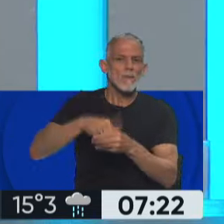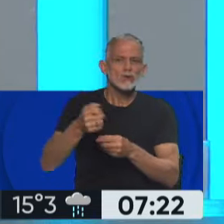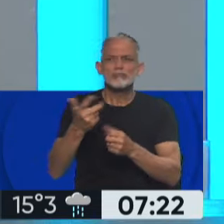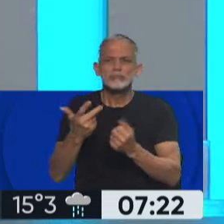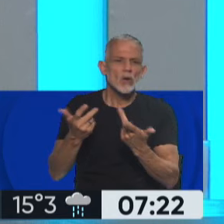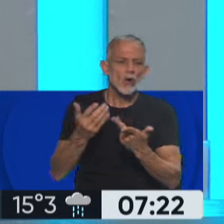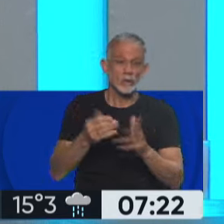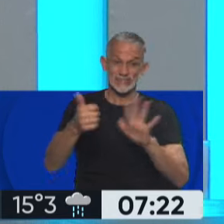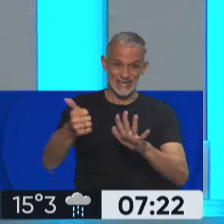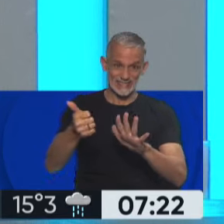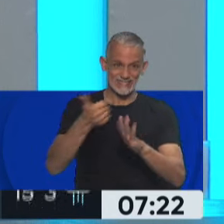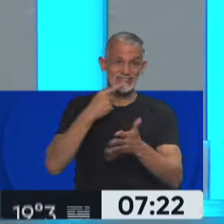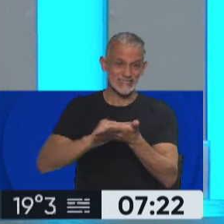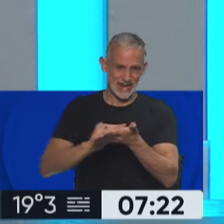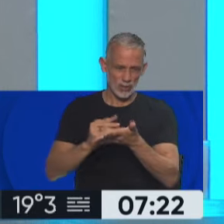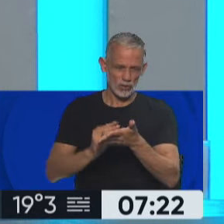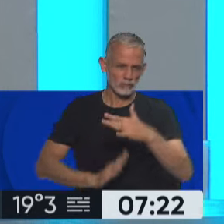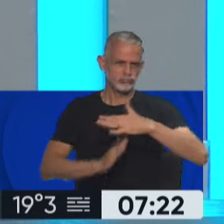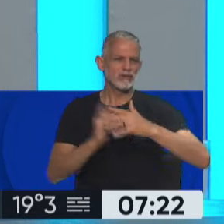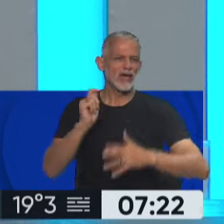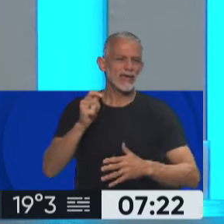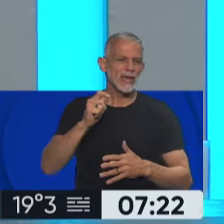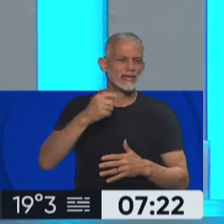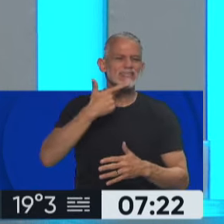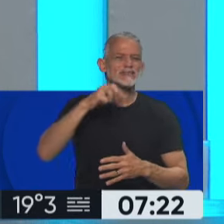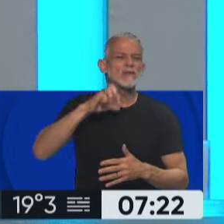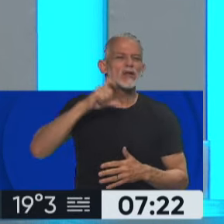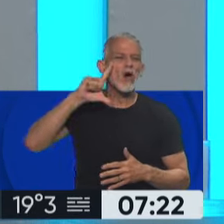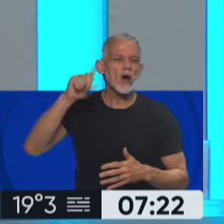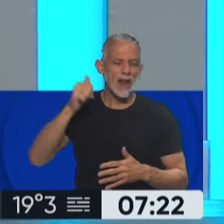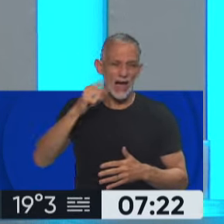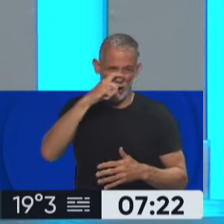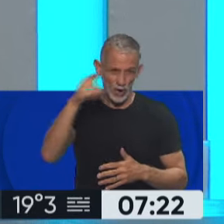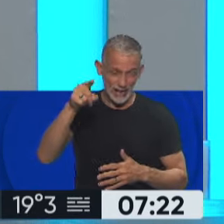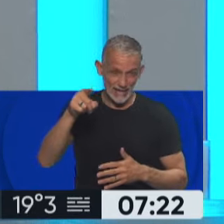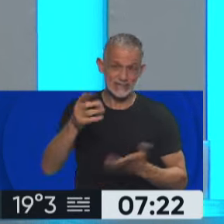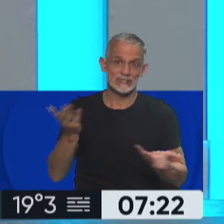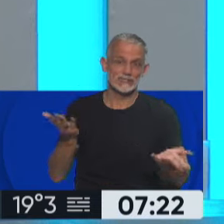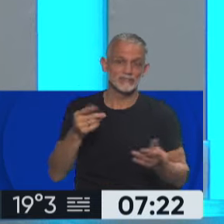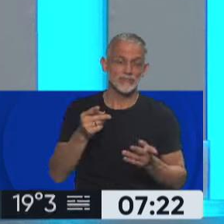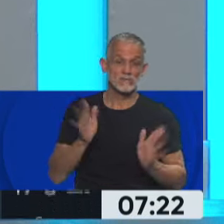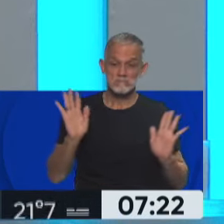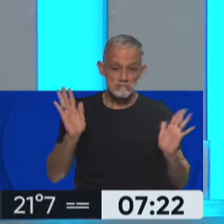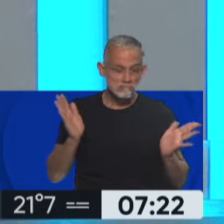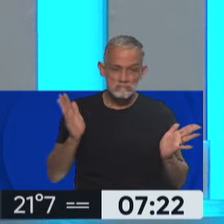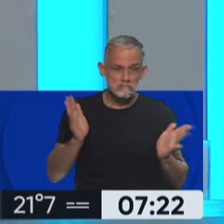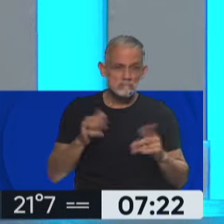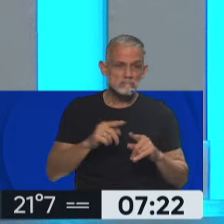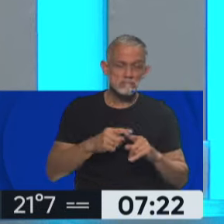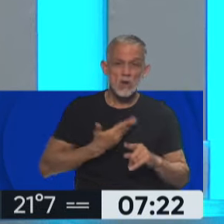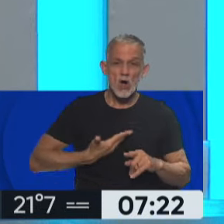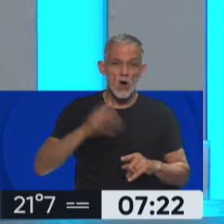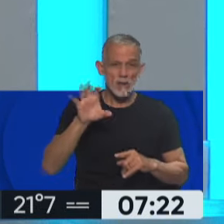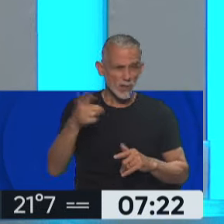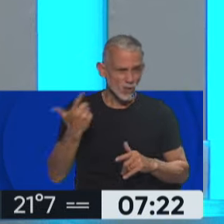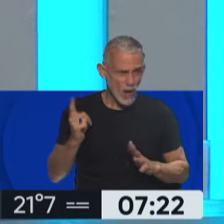eh un bloque de seis senadores encabezado por Carlos espin la de la provincia de corrientes un hombre sin sin digamos este sin gobernador